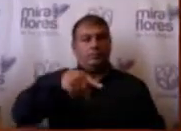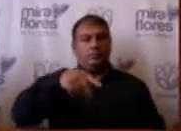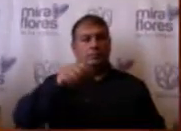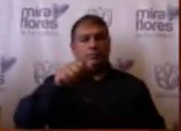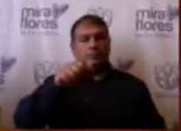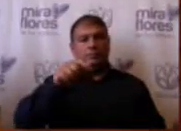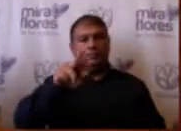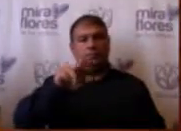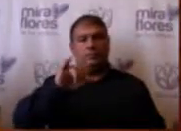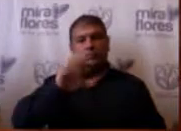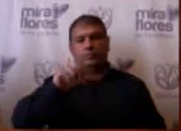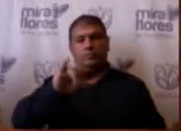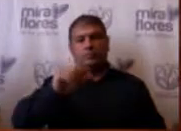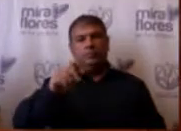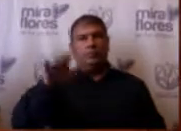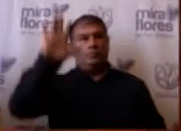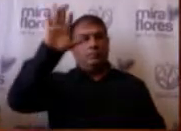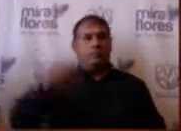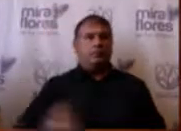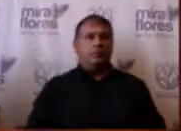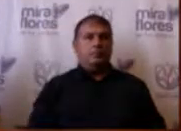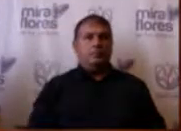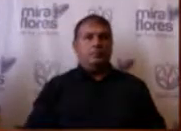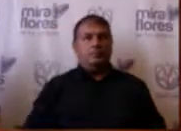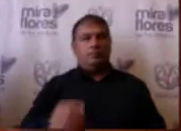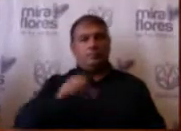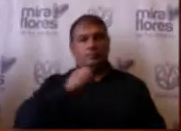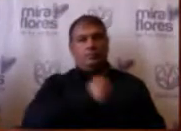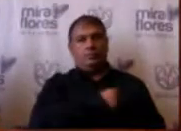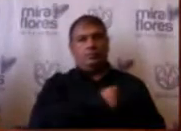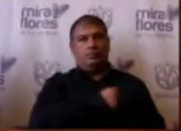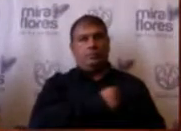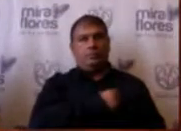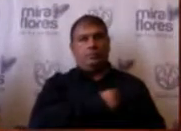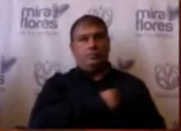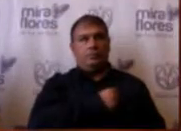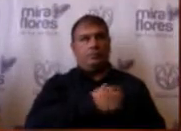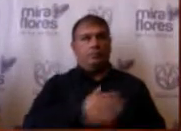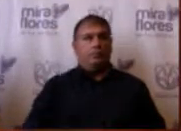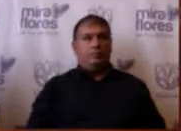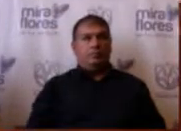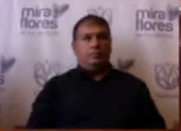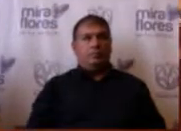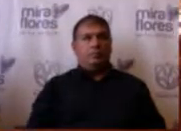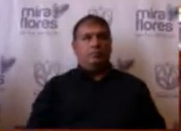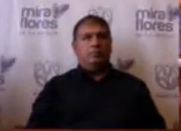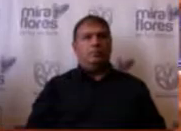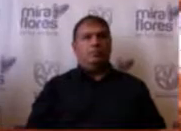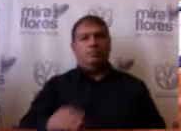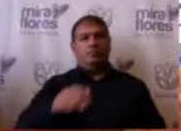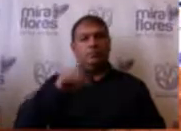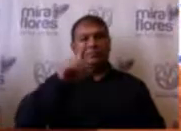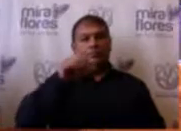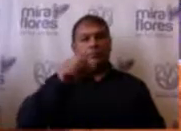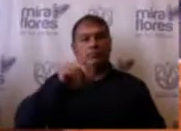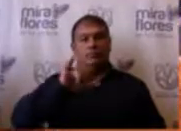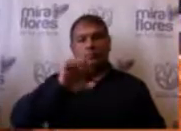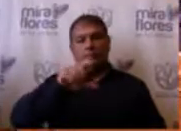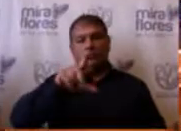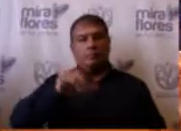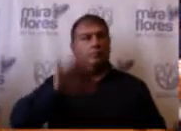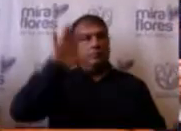maría del río jiménez de olavide señora susana chinglish watson señorita daniela lozano